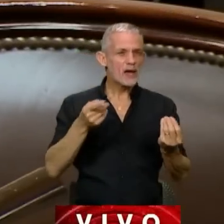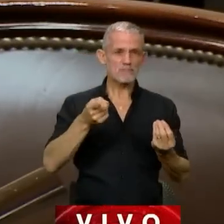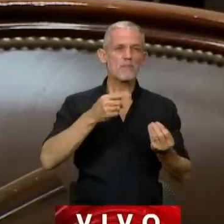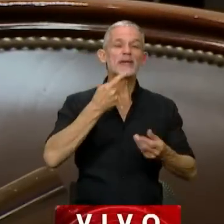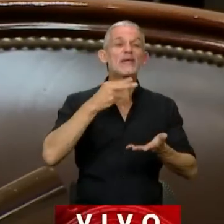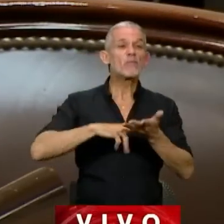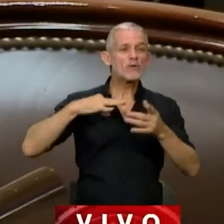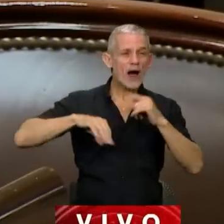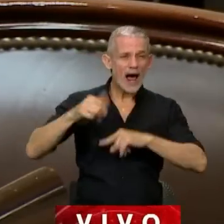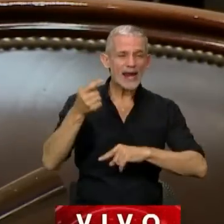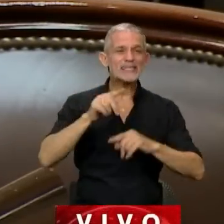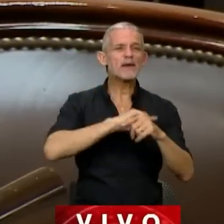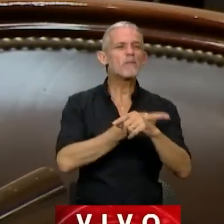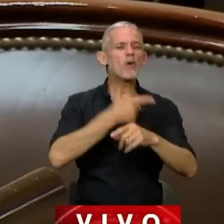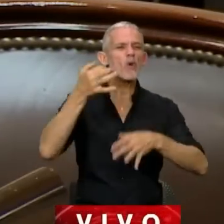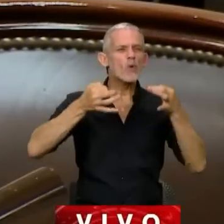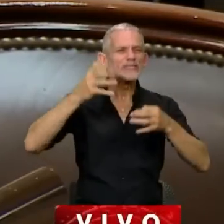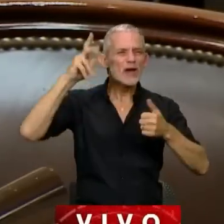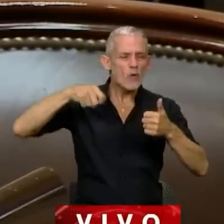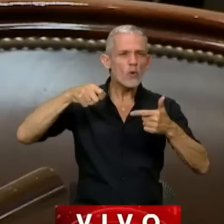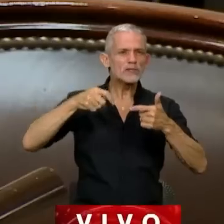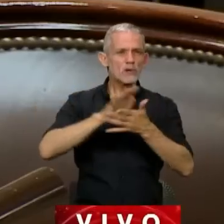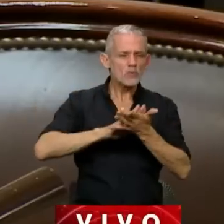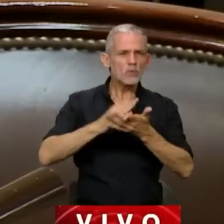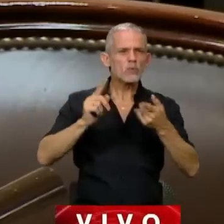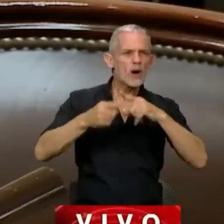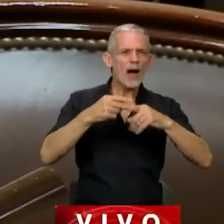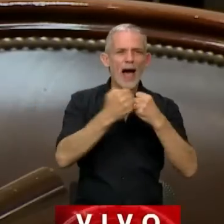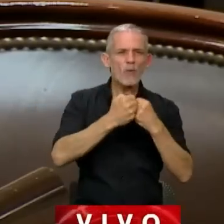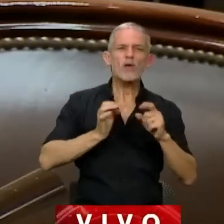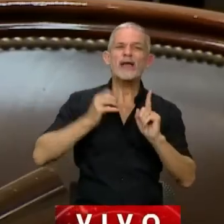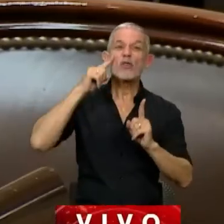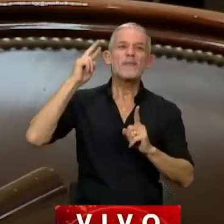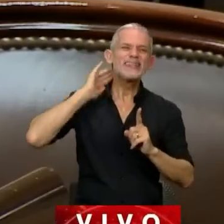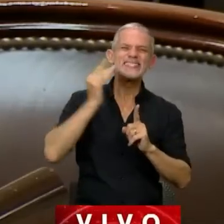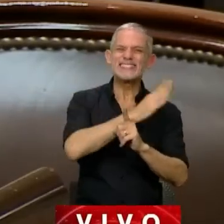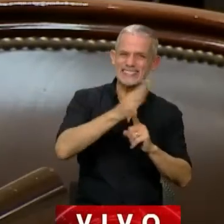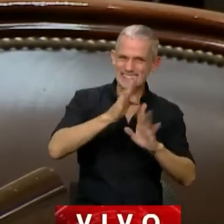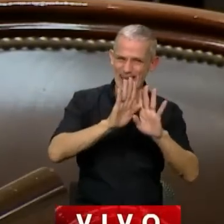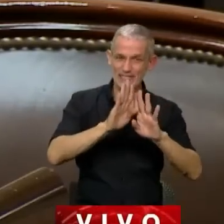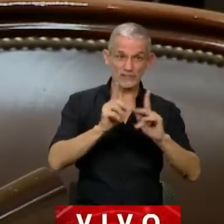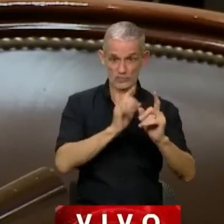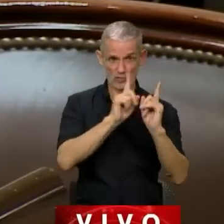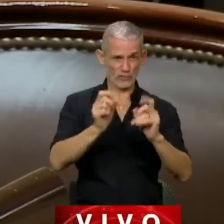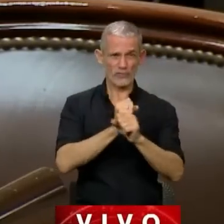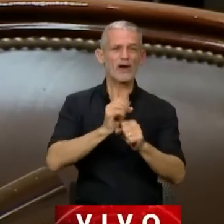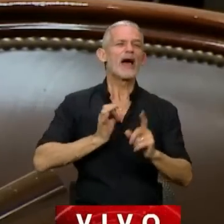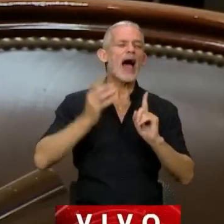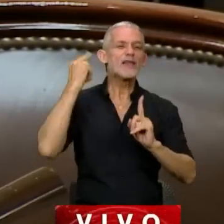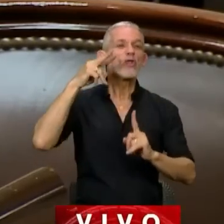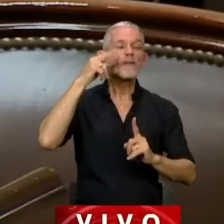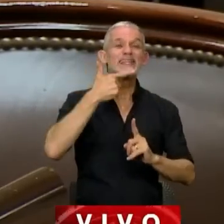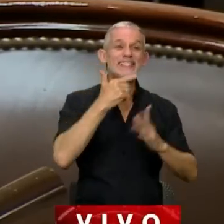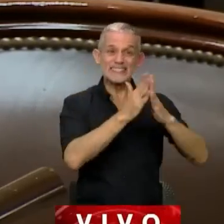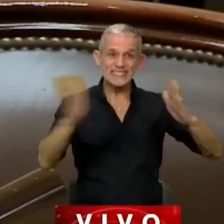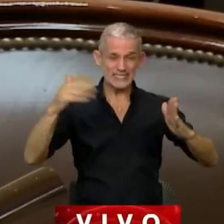el impuesto a las ganancias en el Poder Judicial que se resolvió en el año 2016 y se aplica desde el año